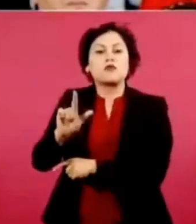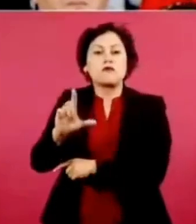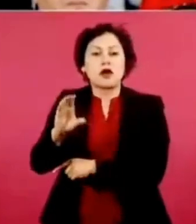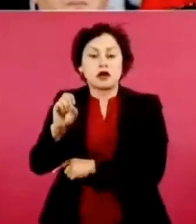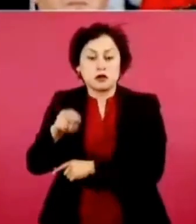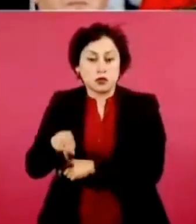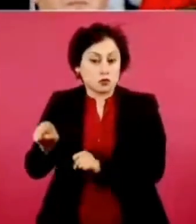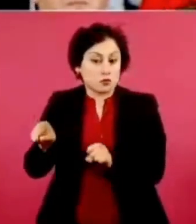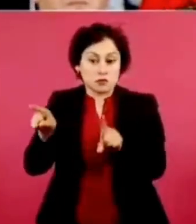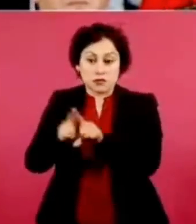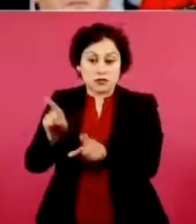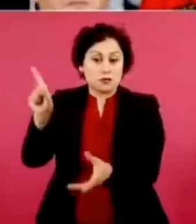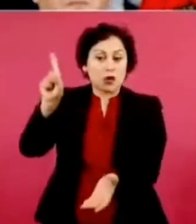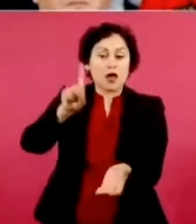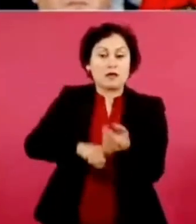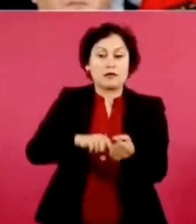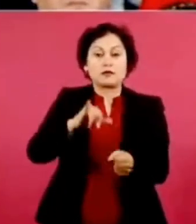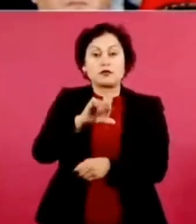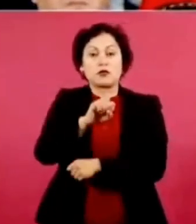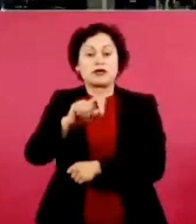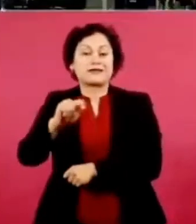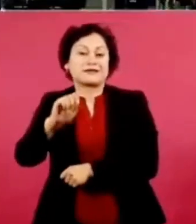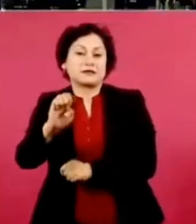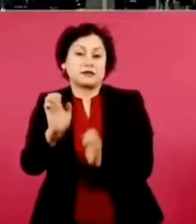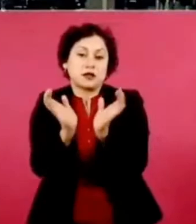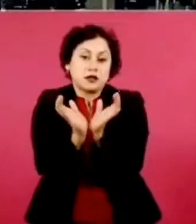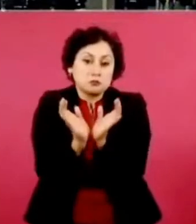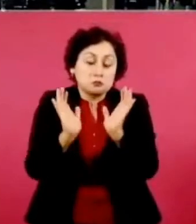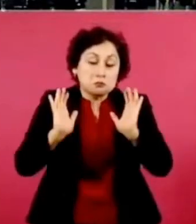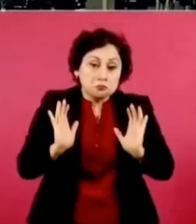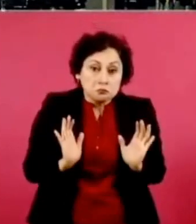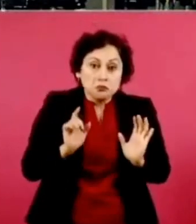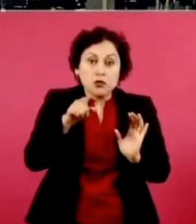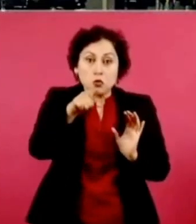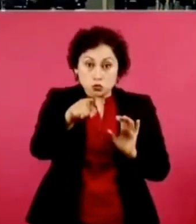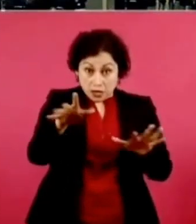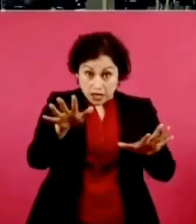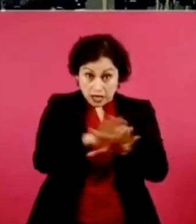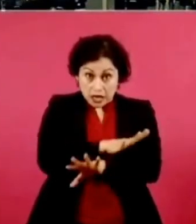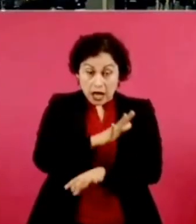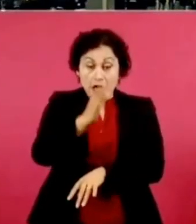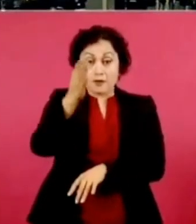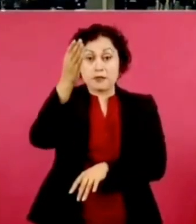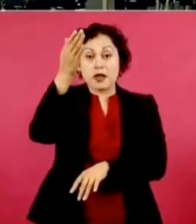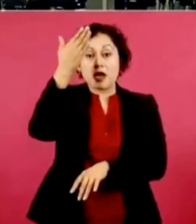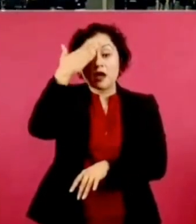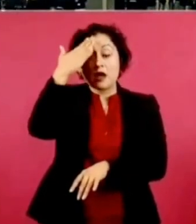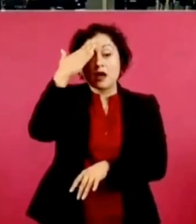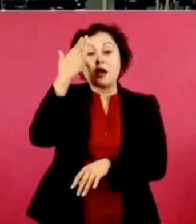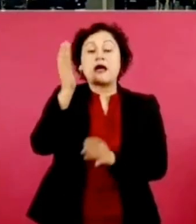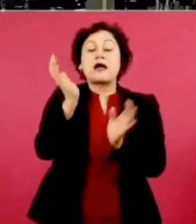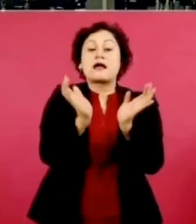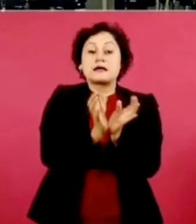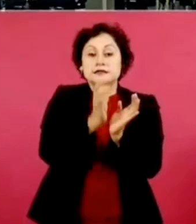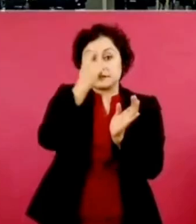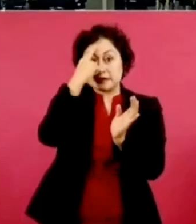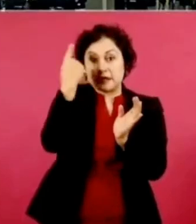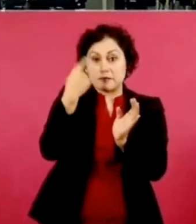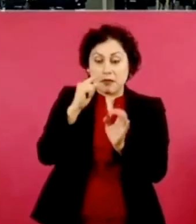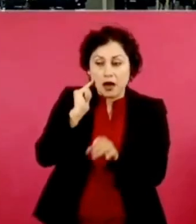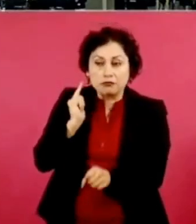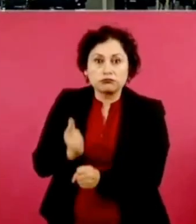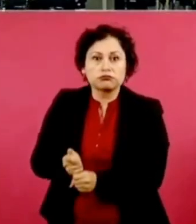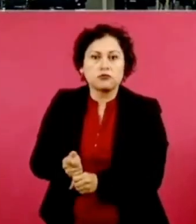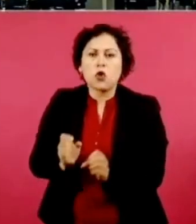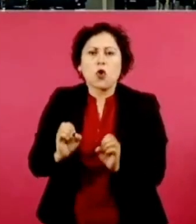ISSSTE y quizá fue por eso que usted cambió al titular del ISSSTE para que se regulara esto, o cuál es su opinión de que